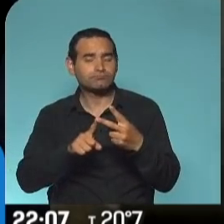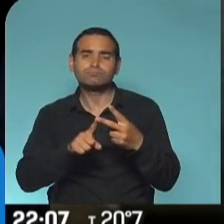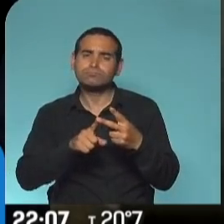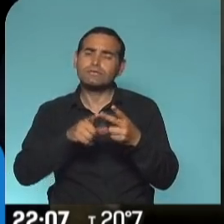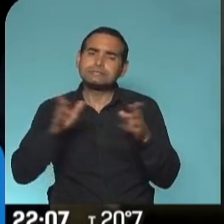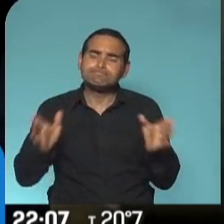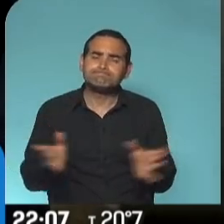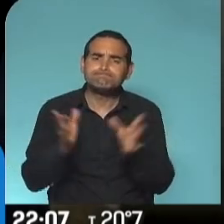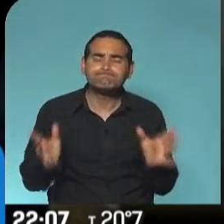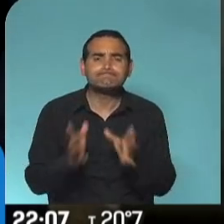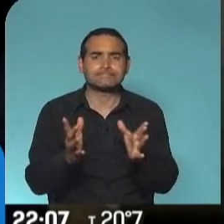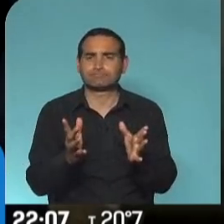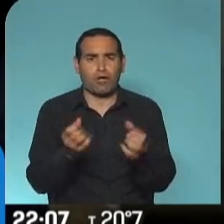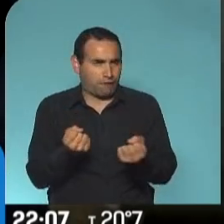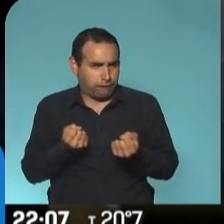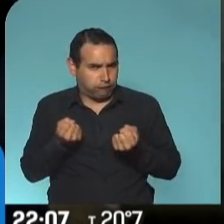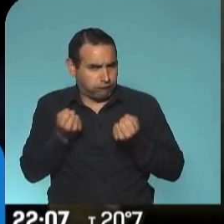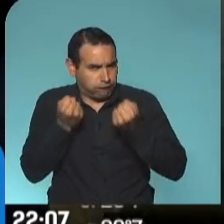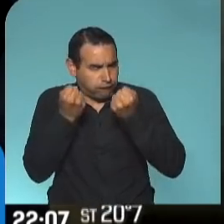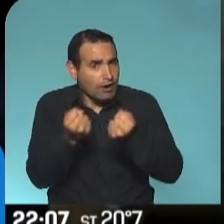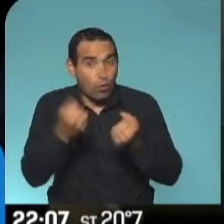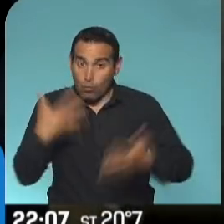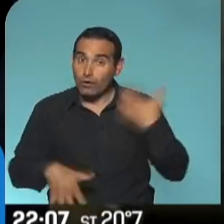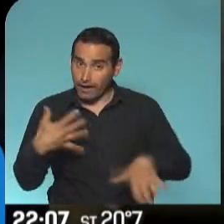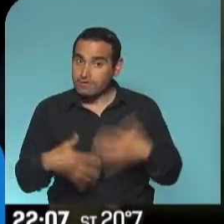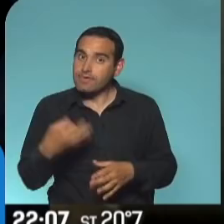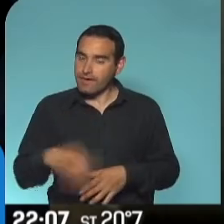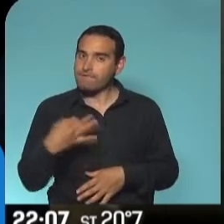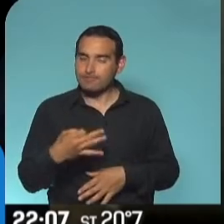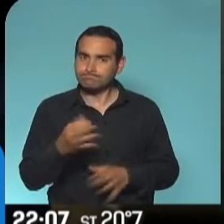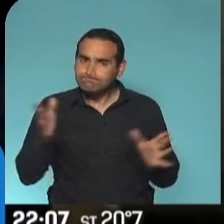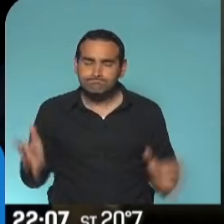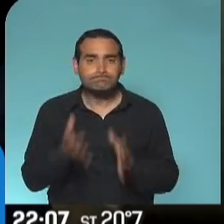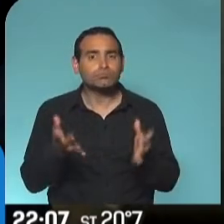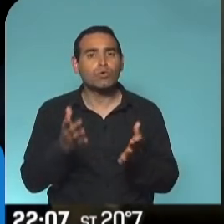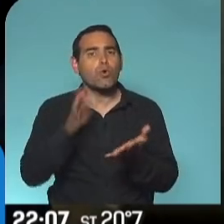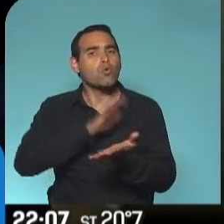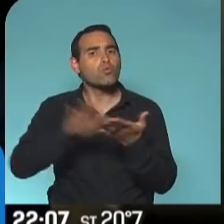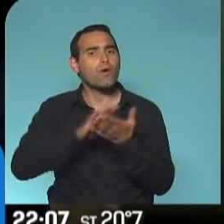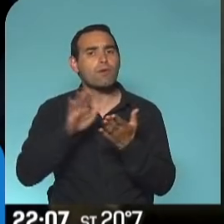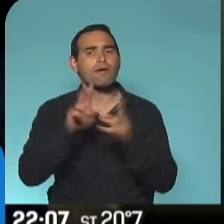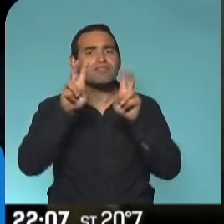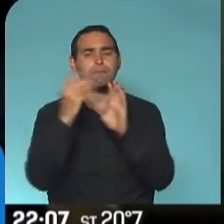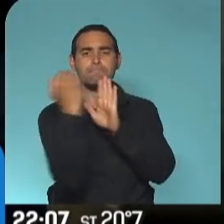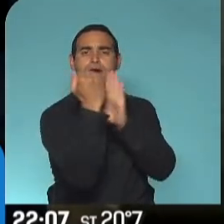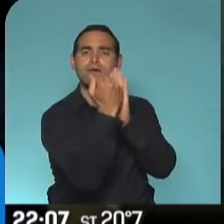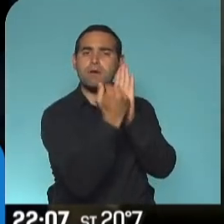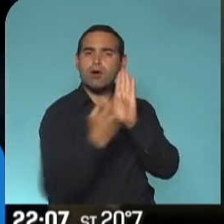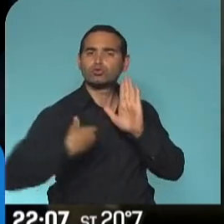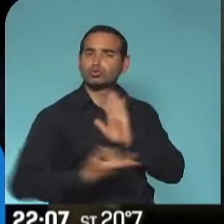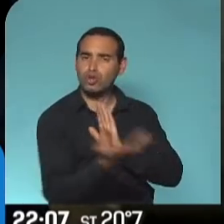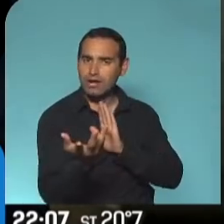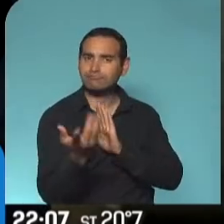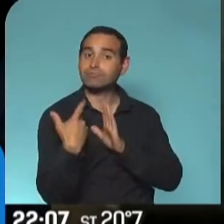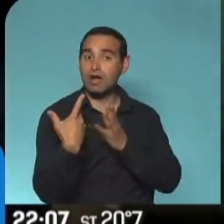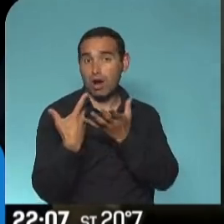impulsar con toda la fuerza y la urgencia que se requiere la nueva agenda social para responder a